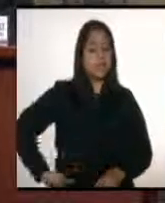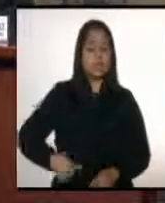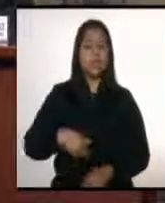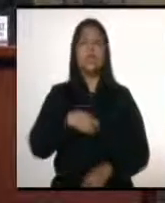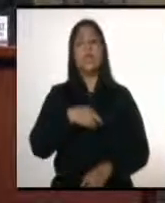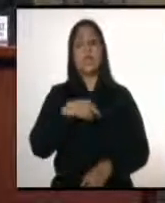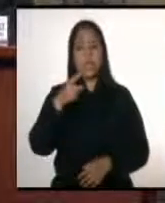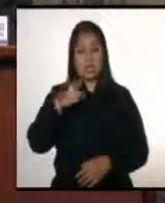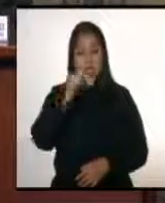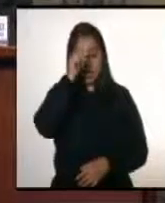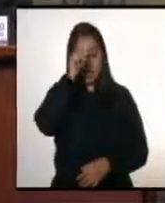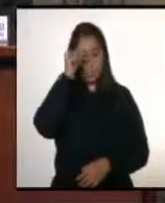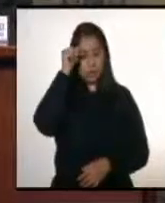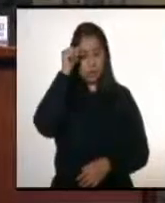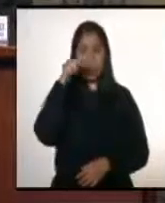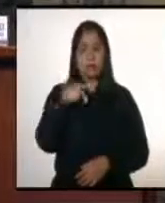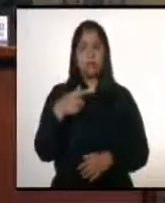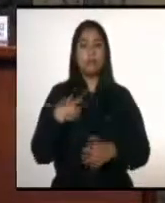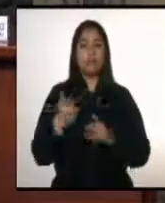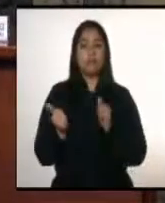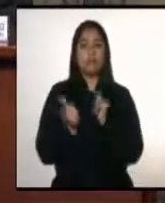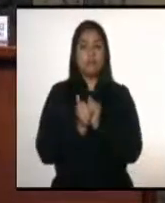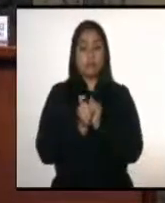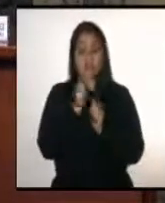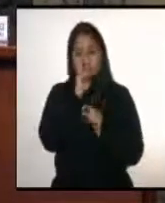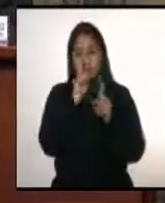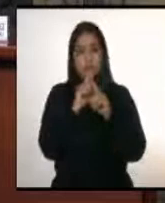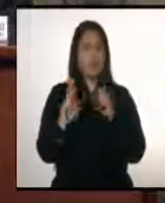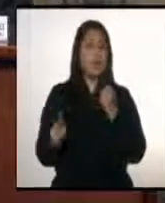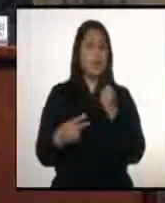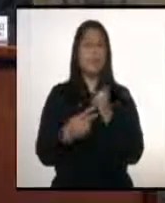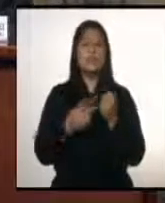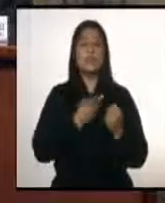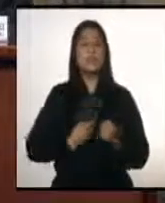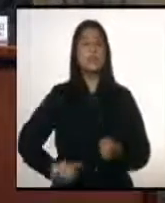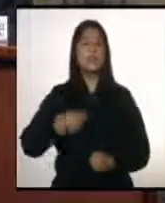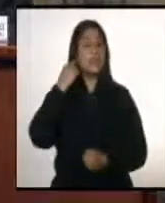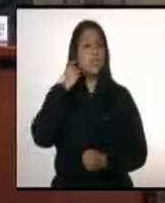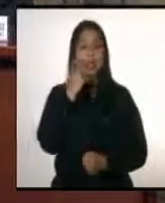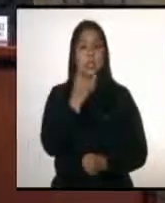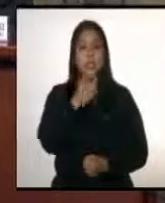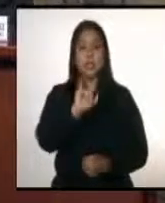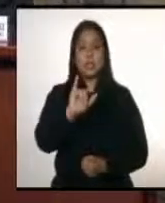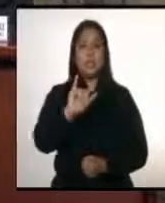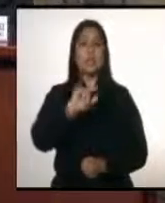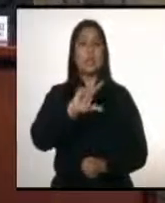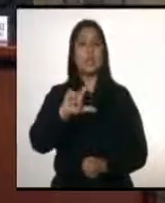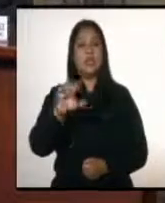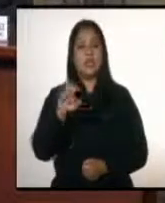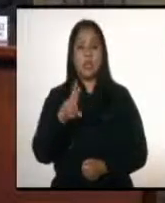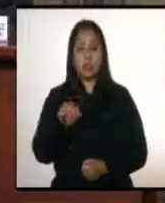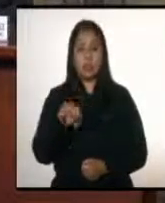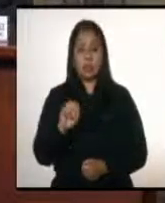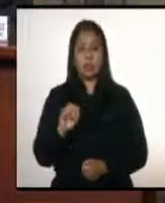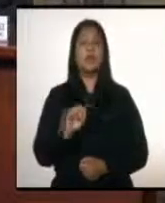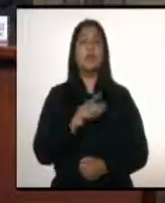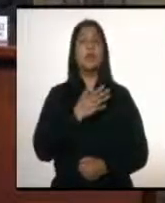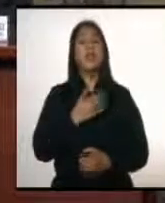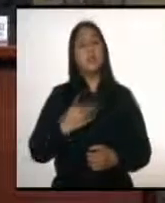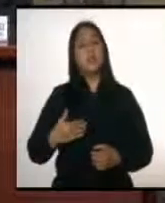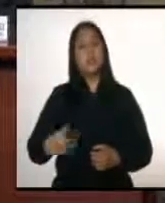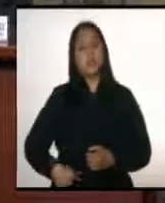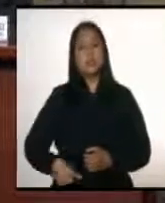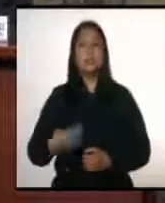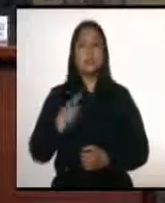Alejandro Yamatei. Nos acompaña también el vicepresidente Guillermo Castillo, el presidente del Congreso, Alan